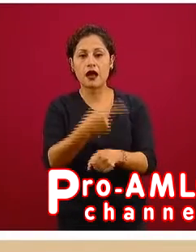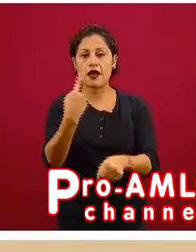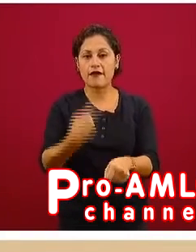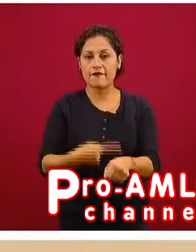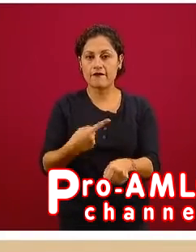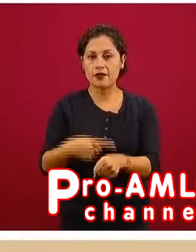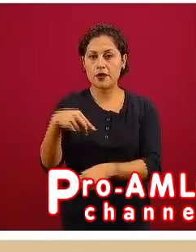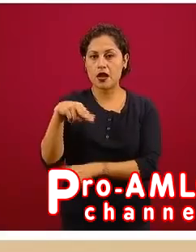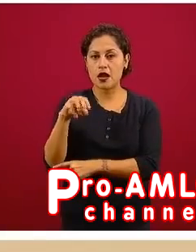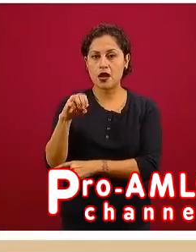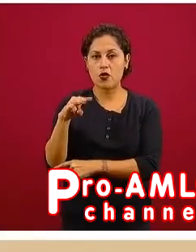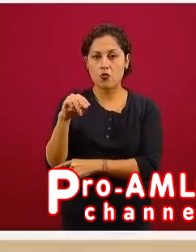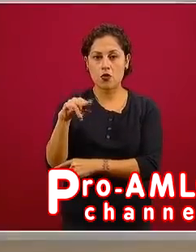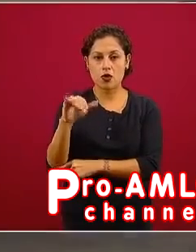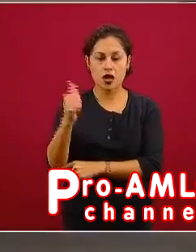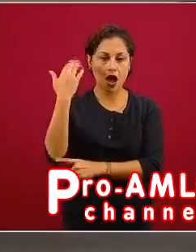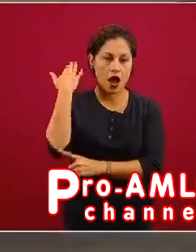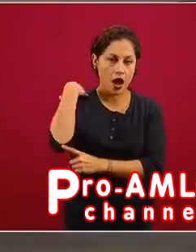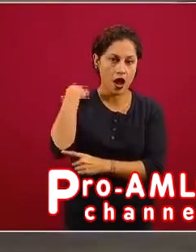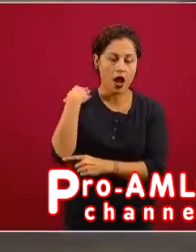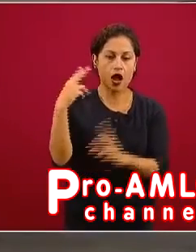SARS-CoV-2, es decir, COVID grave.